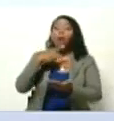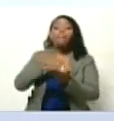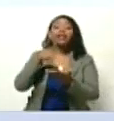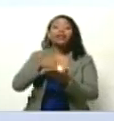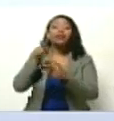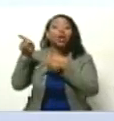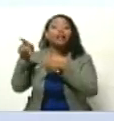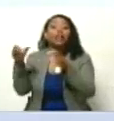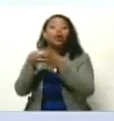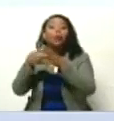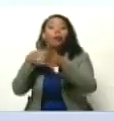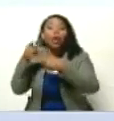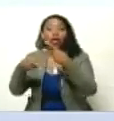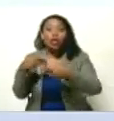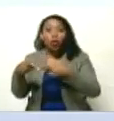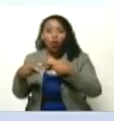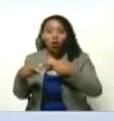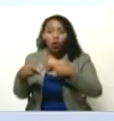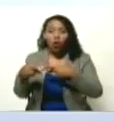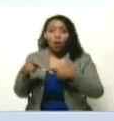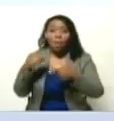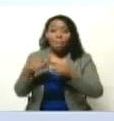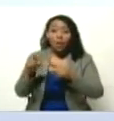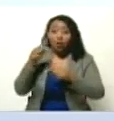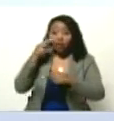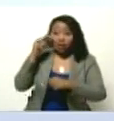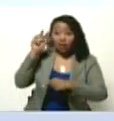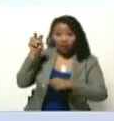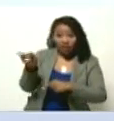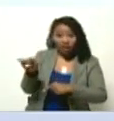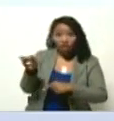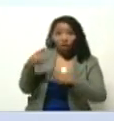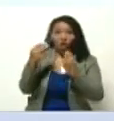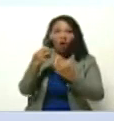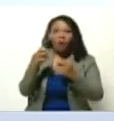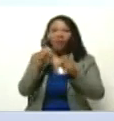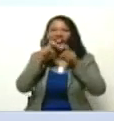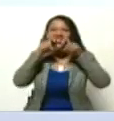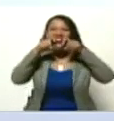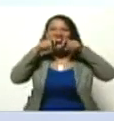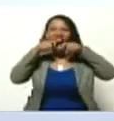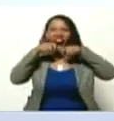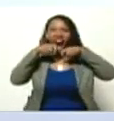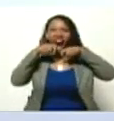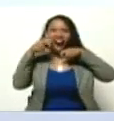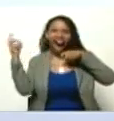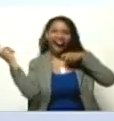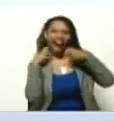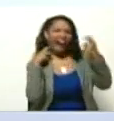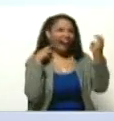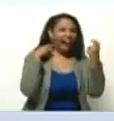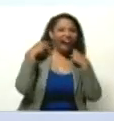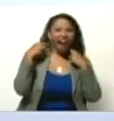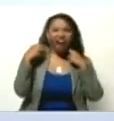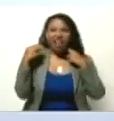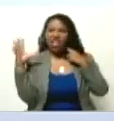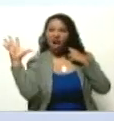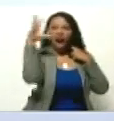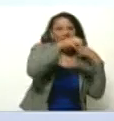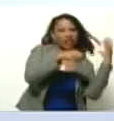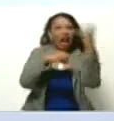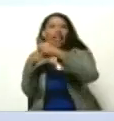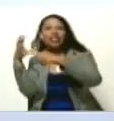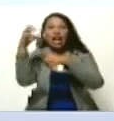revolución. Les salen los colmillos, se convierten en carnívoros, se quieren comer entre ellos mismos.